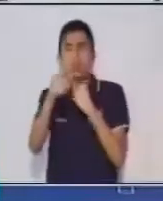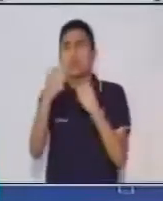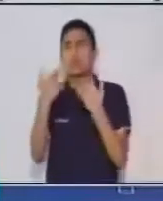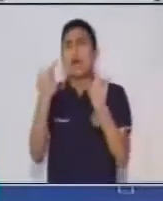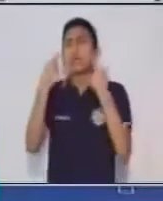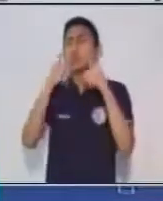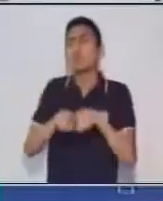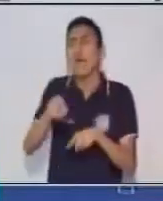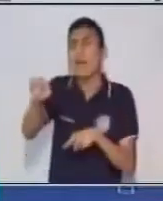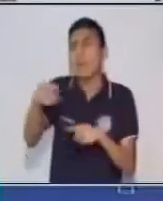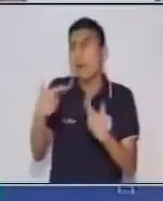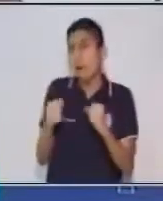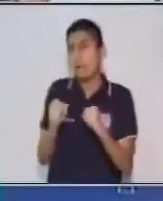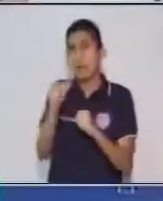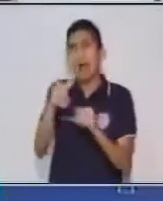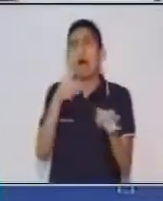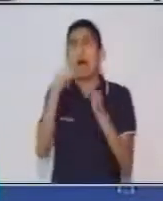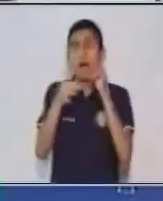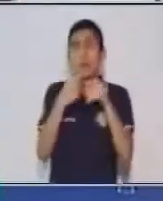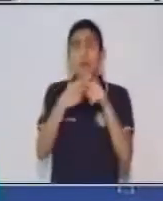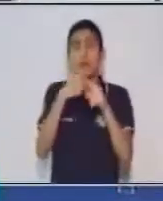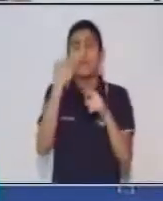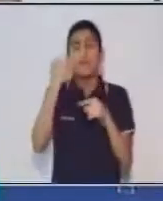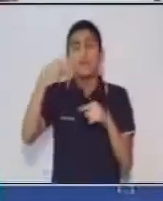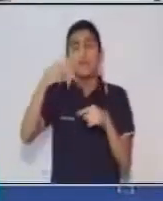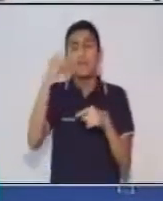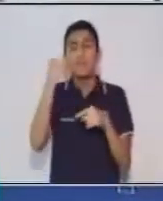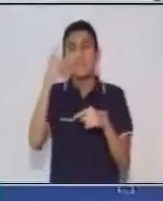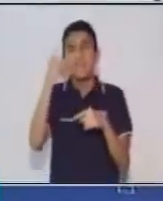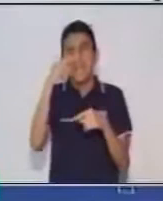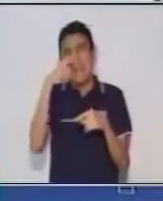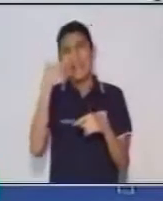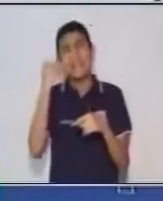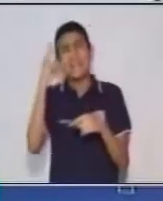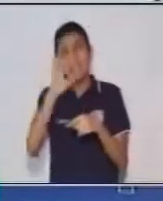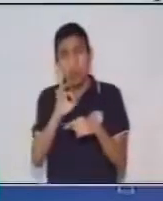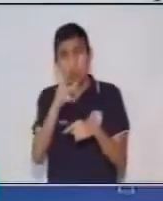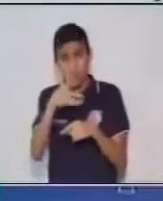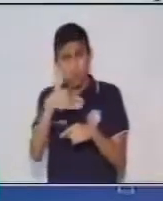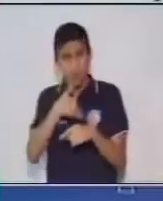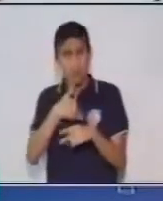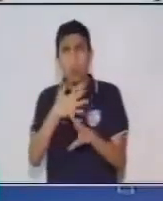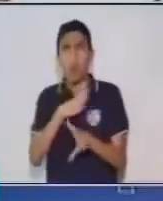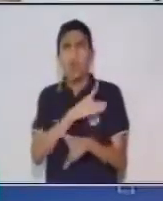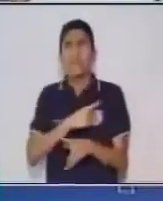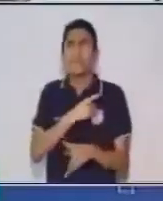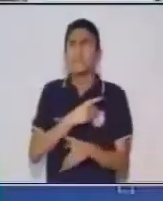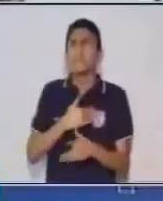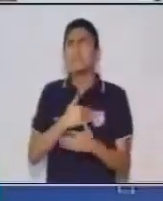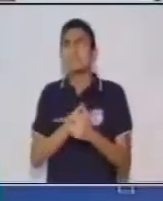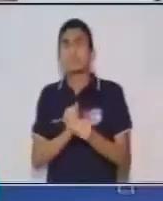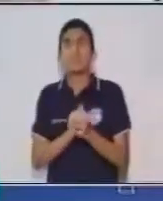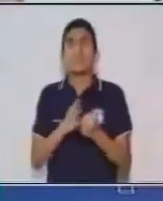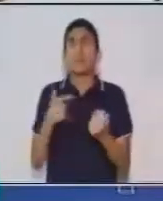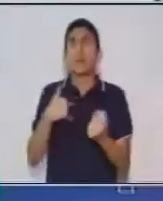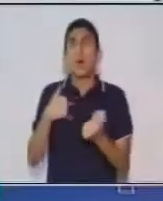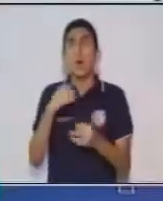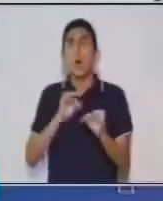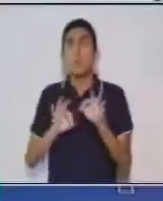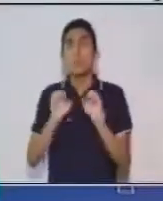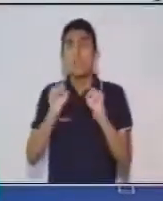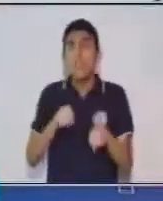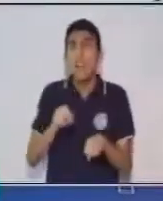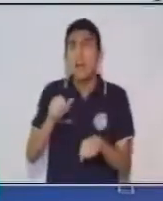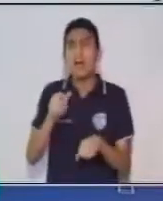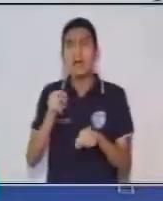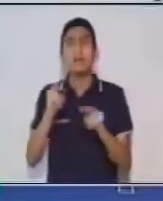sucede o sucederá, es el indicativo. Si estamos hablando de un deseo o una posibilidad, estamos hablando